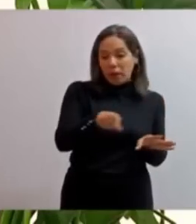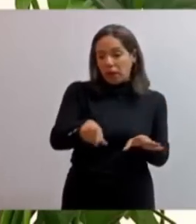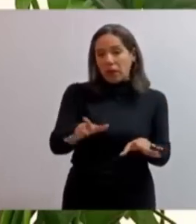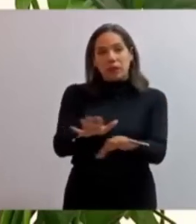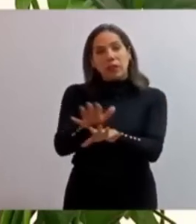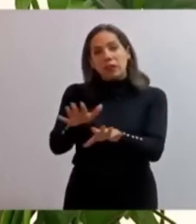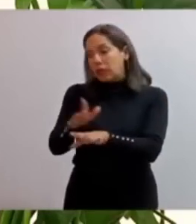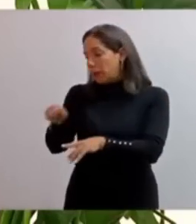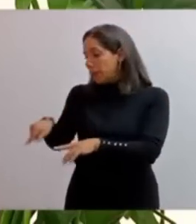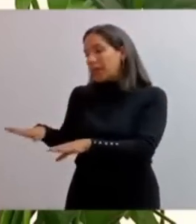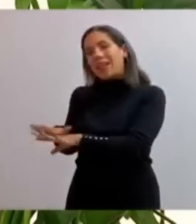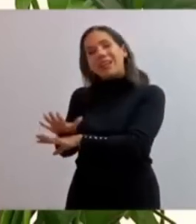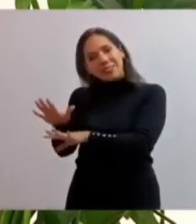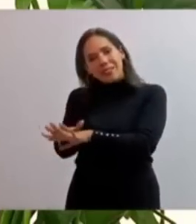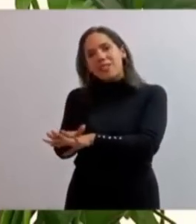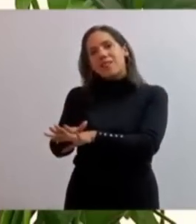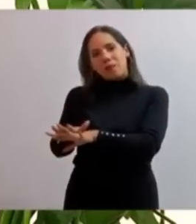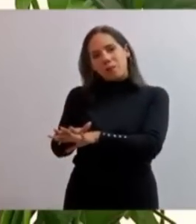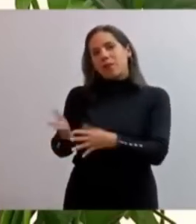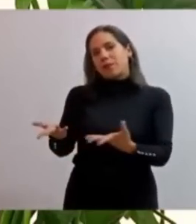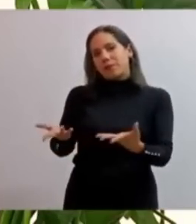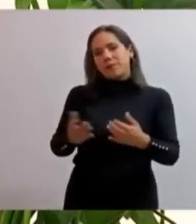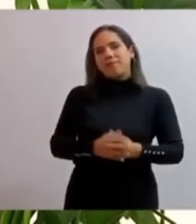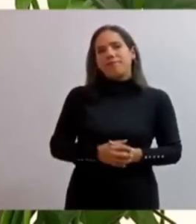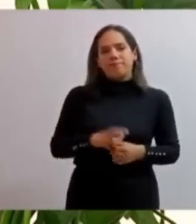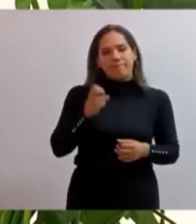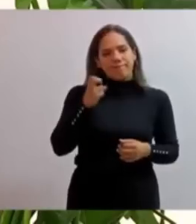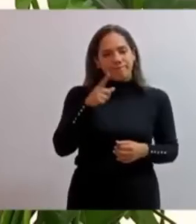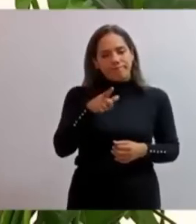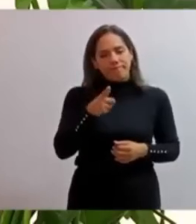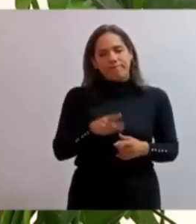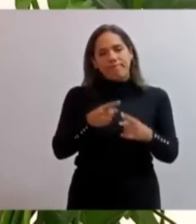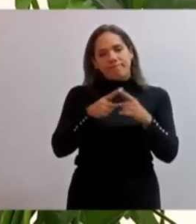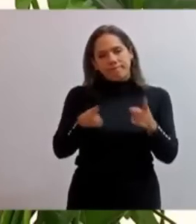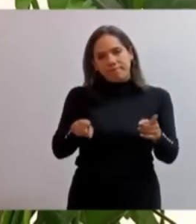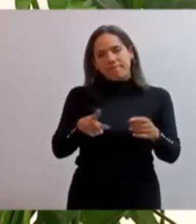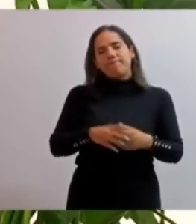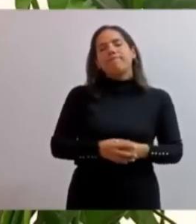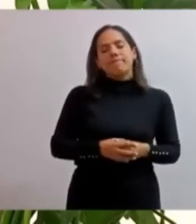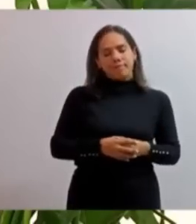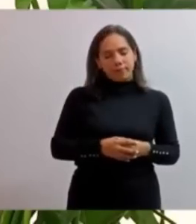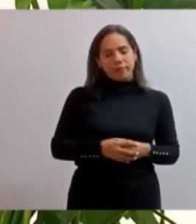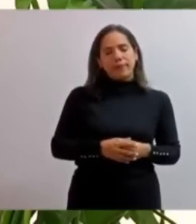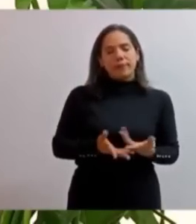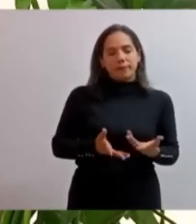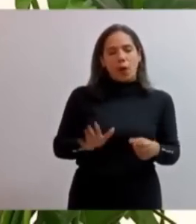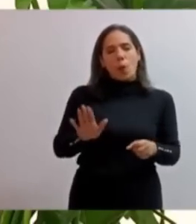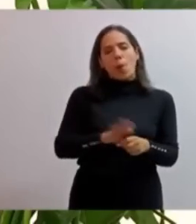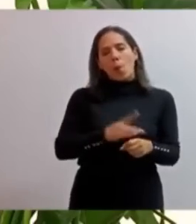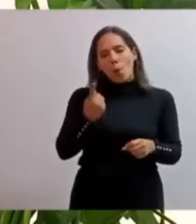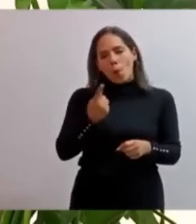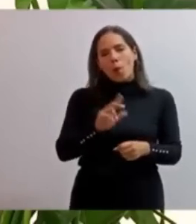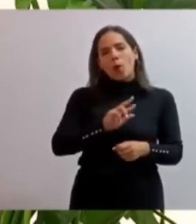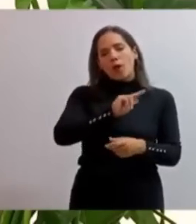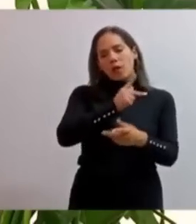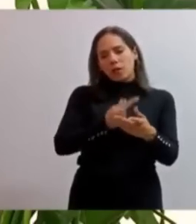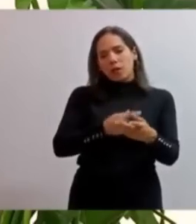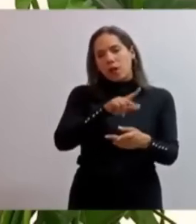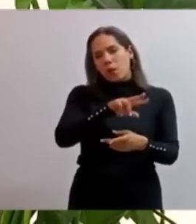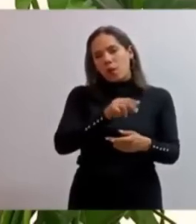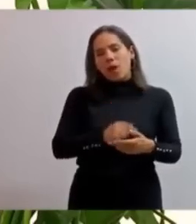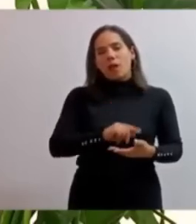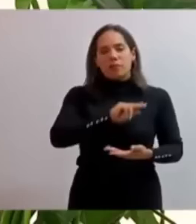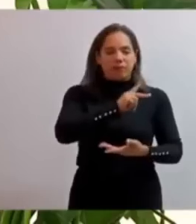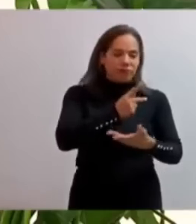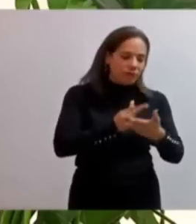impactan más en una escuela que en otra. Entonces, esta es la razón para pensar que el programa analítico tiene